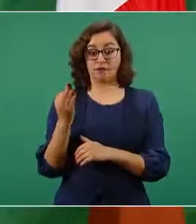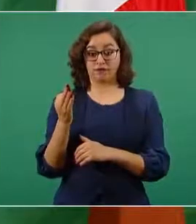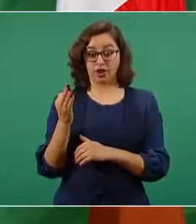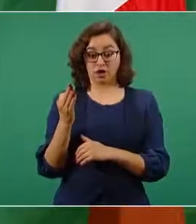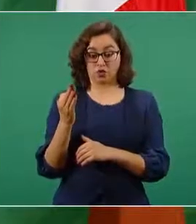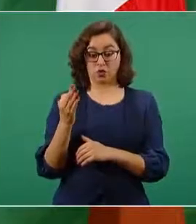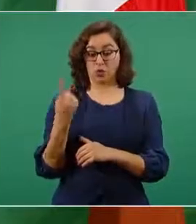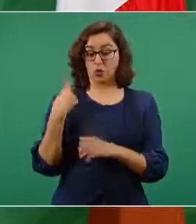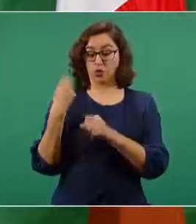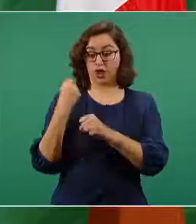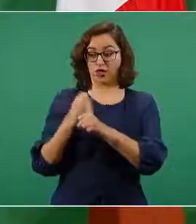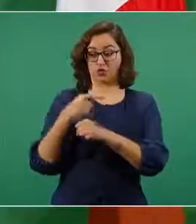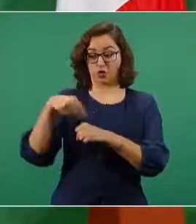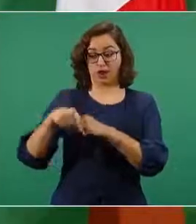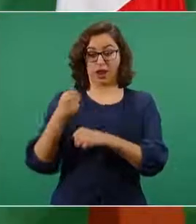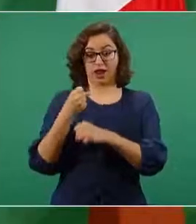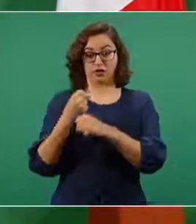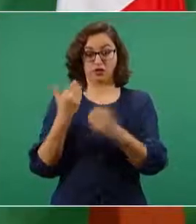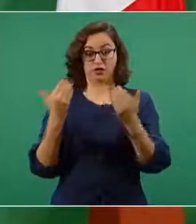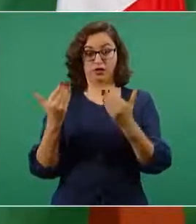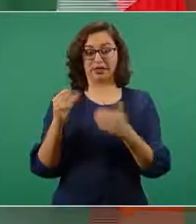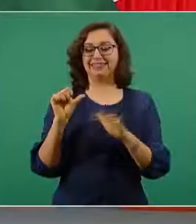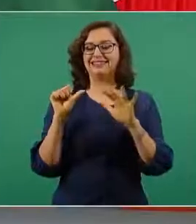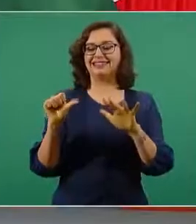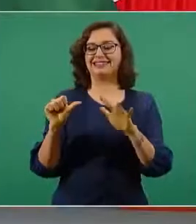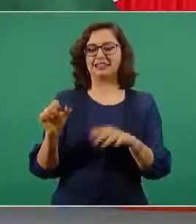a febrero de este año,